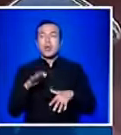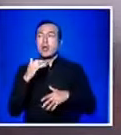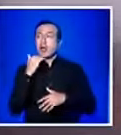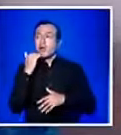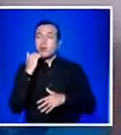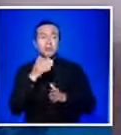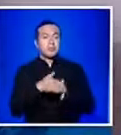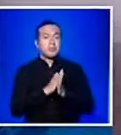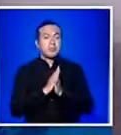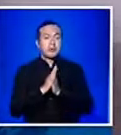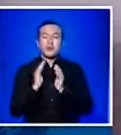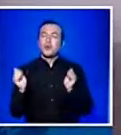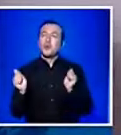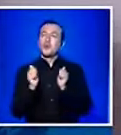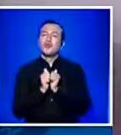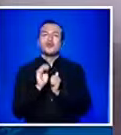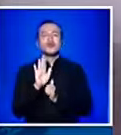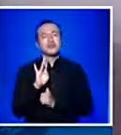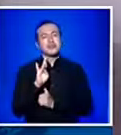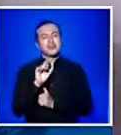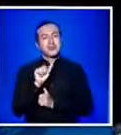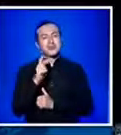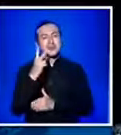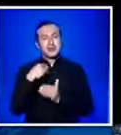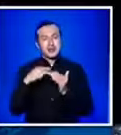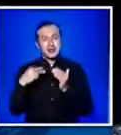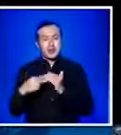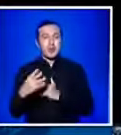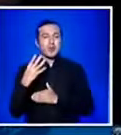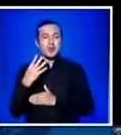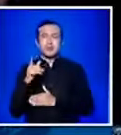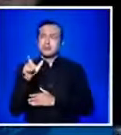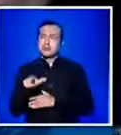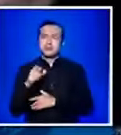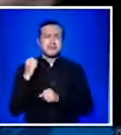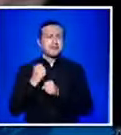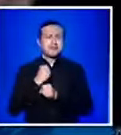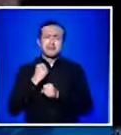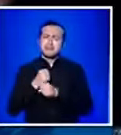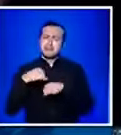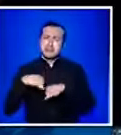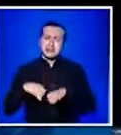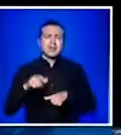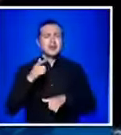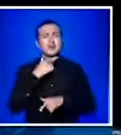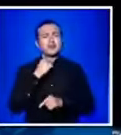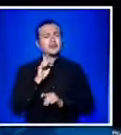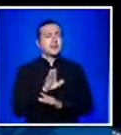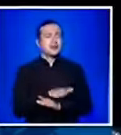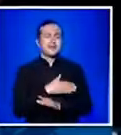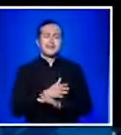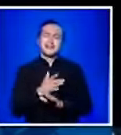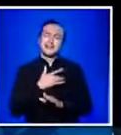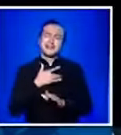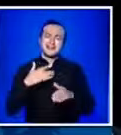requerimiento. Junto a su amada esposa y sus cuatro hijos, Jorge sigue activo. Escucha la música que le gusta y le